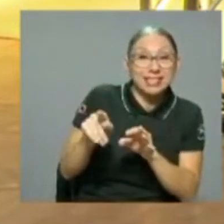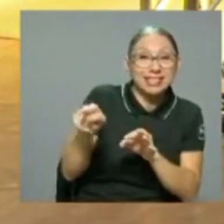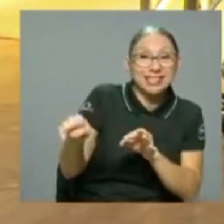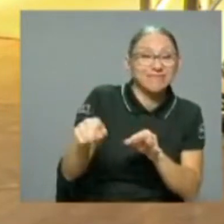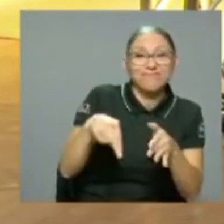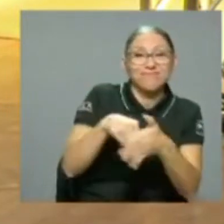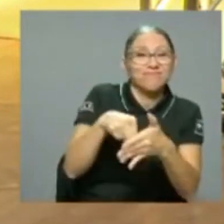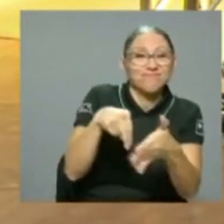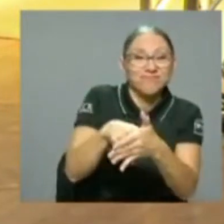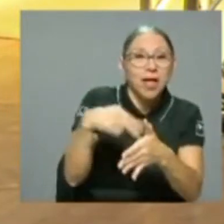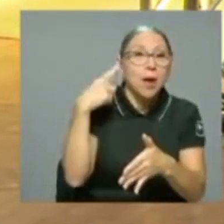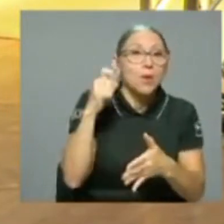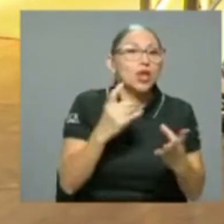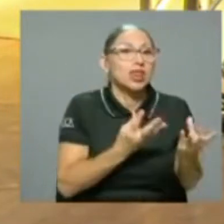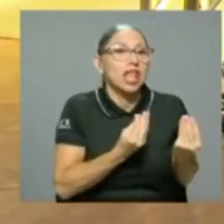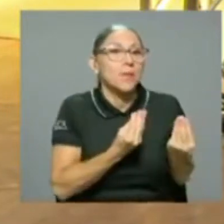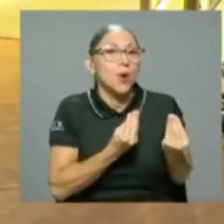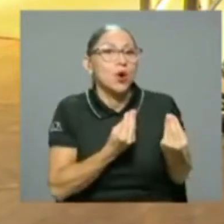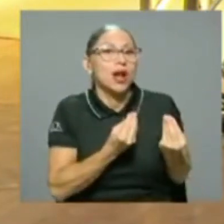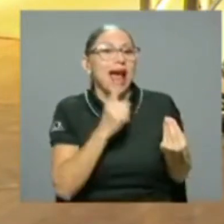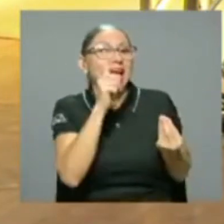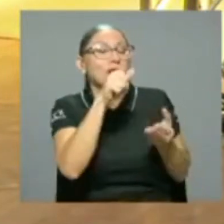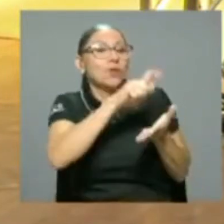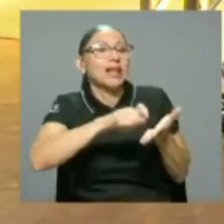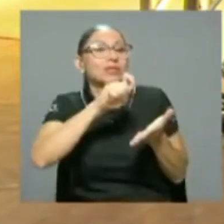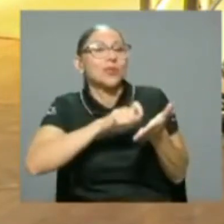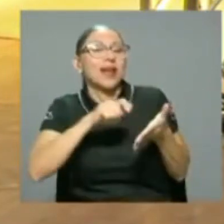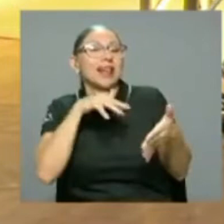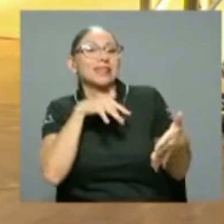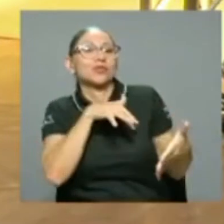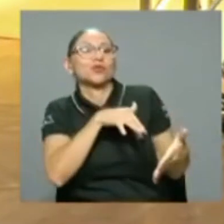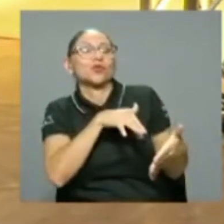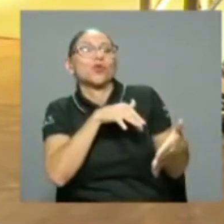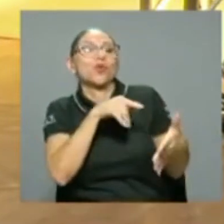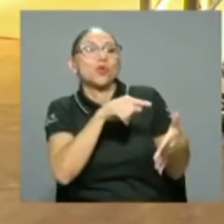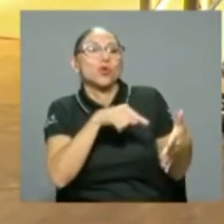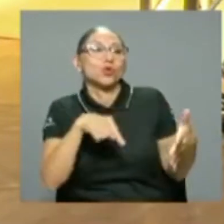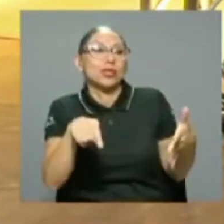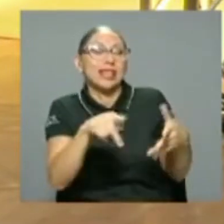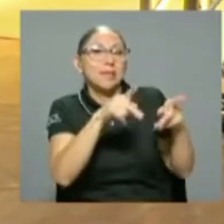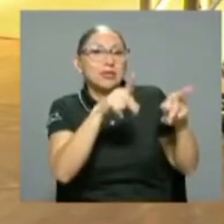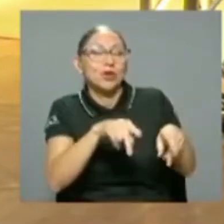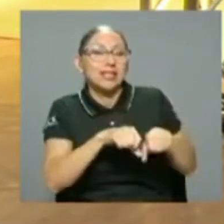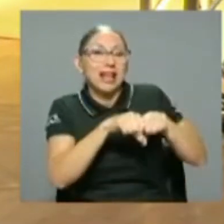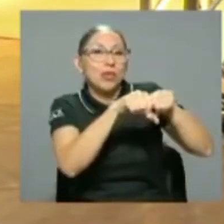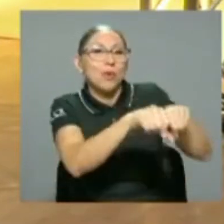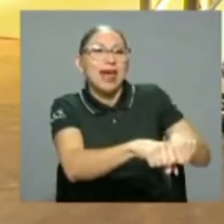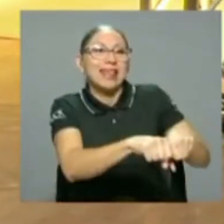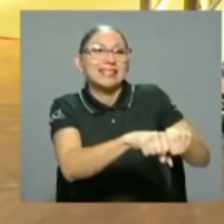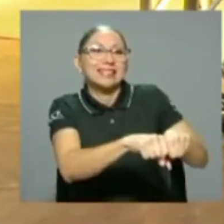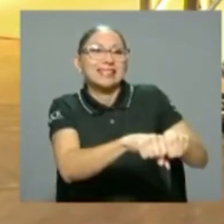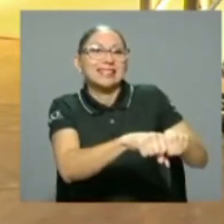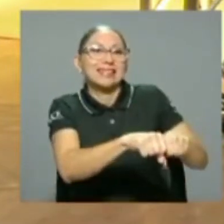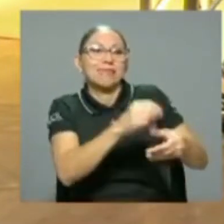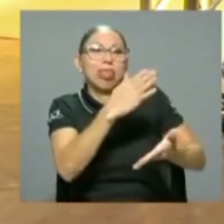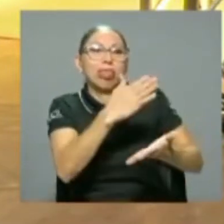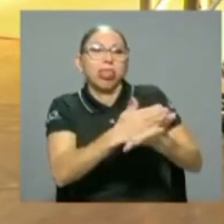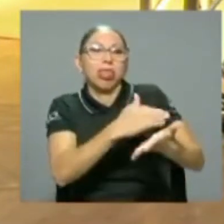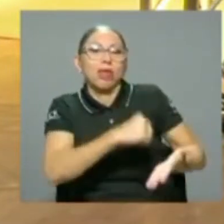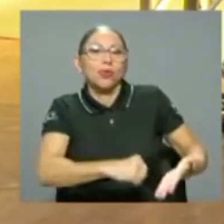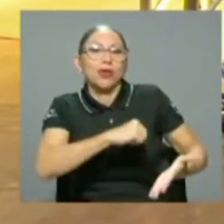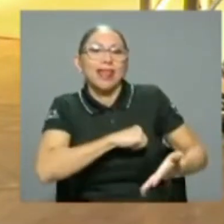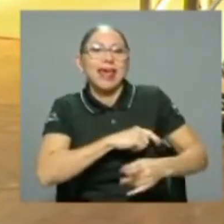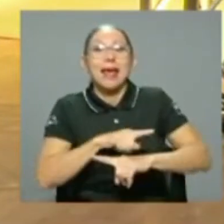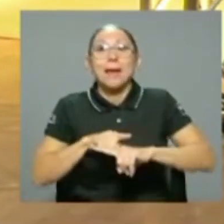estudios graduados les quitara potestades. Entonces, en el Congreso fueron muy listos, yo no estaba ahí, pero fueron